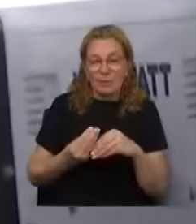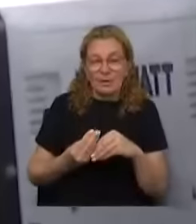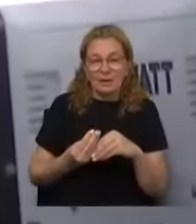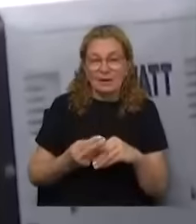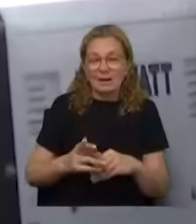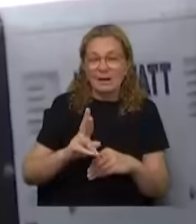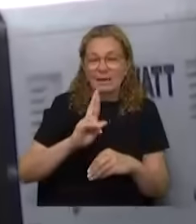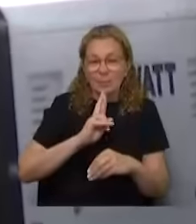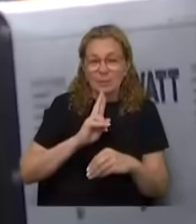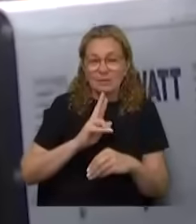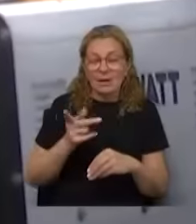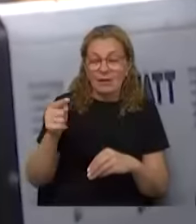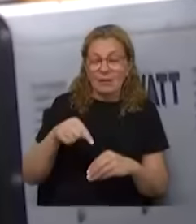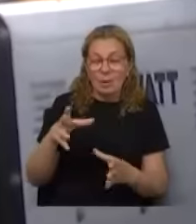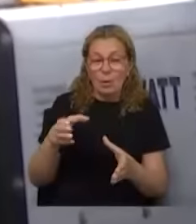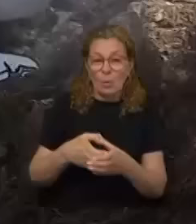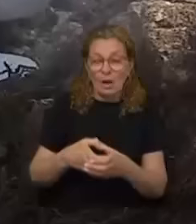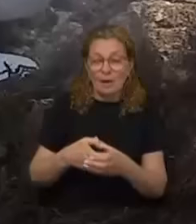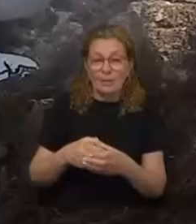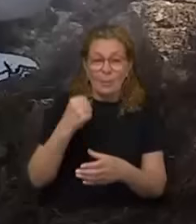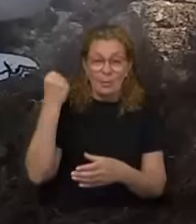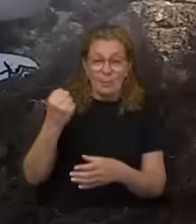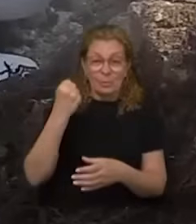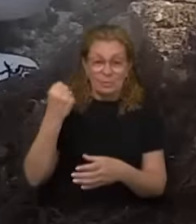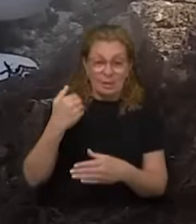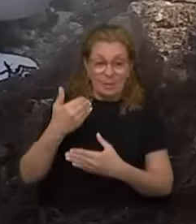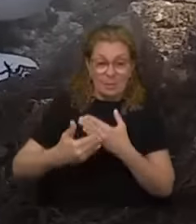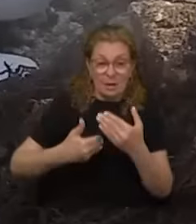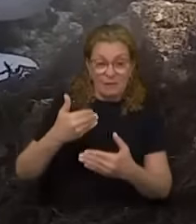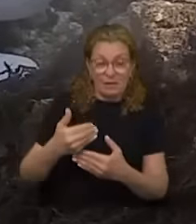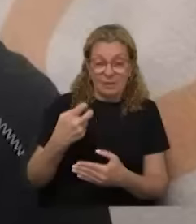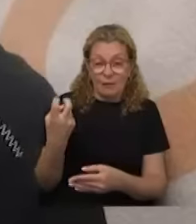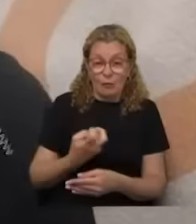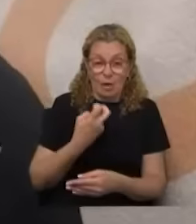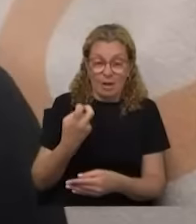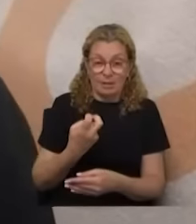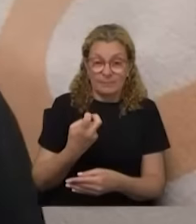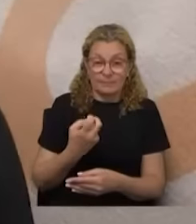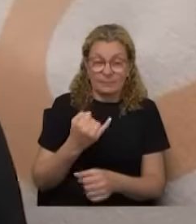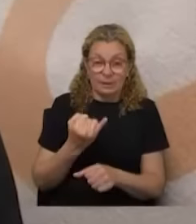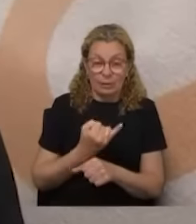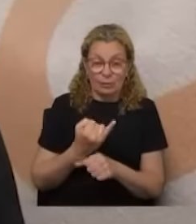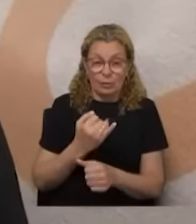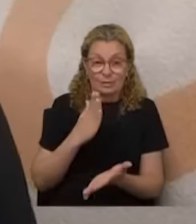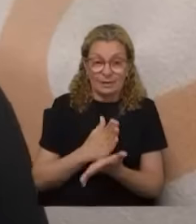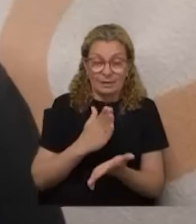respuestas que vengan de los organismos Son imprescindibles para avanzar en la búsqueda la institución Nacional de Derechos Humanos está preparando